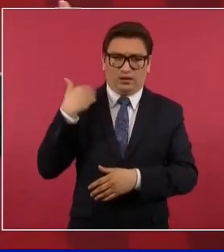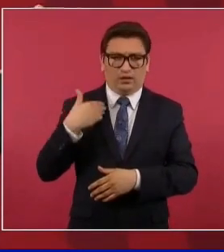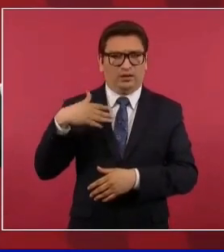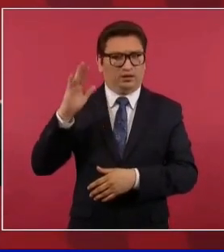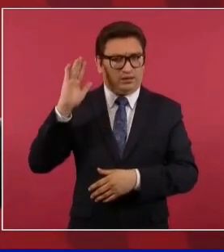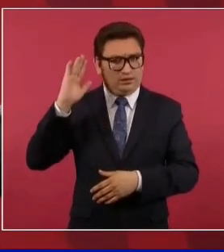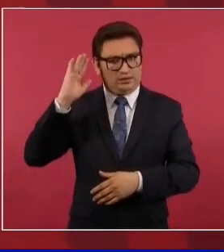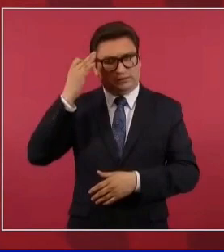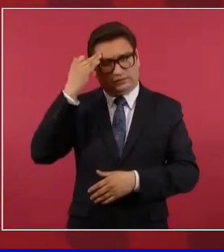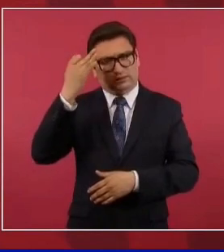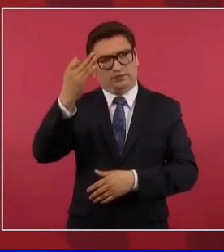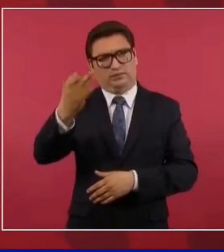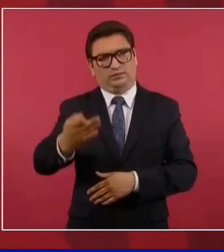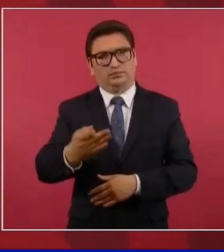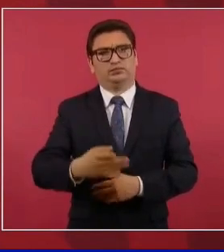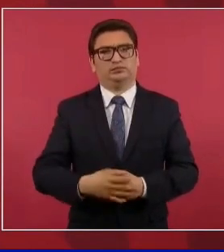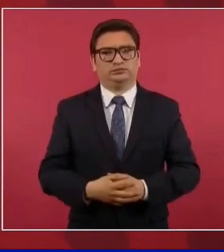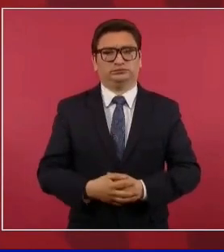sino ya de tiempo atrás,